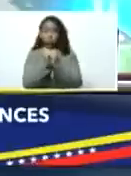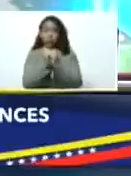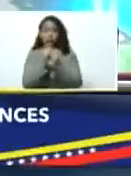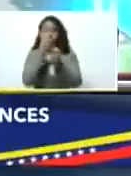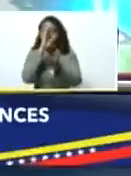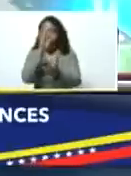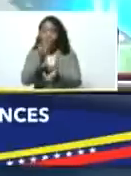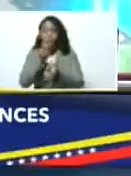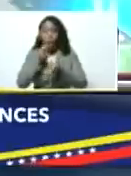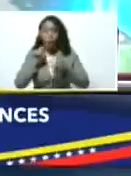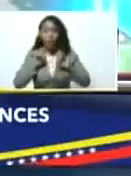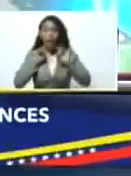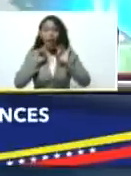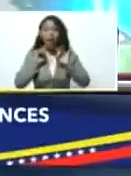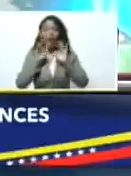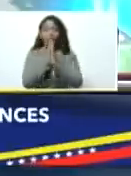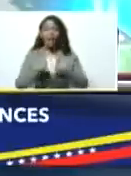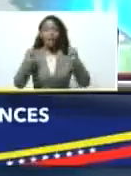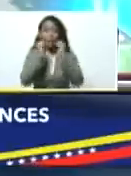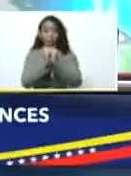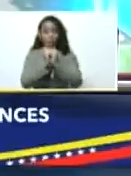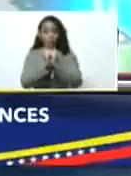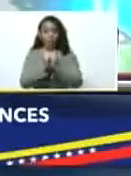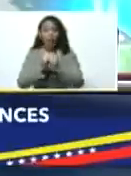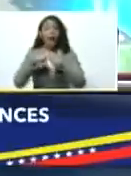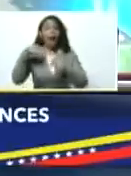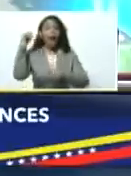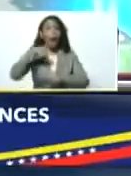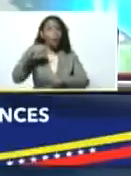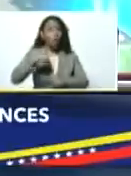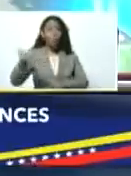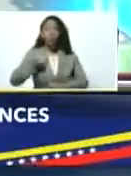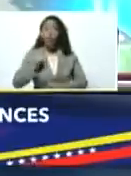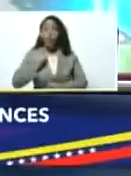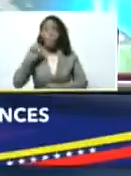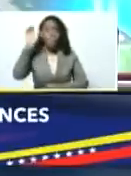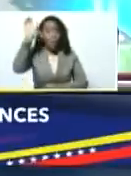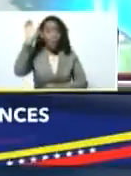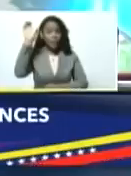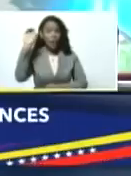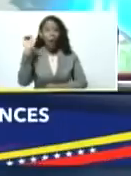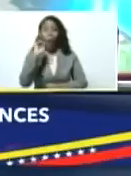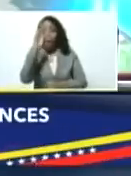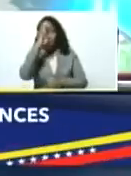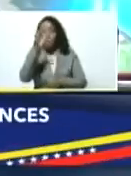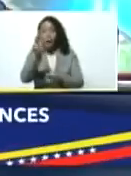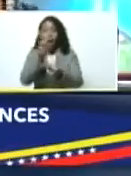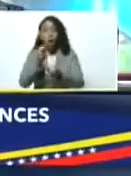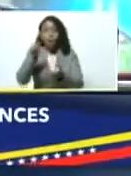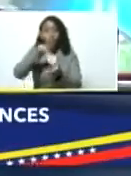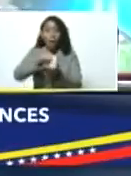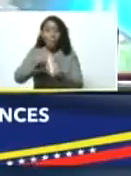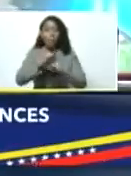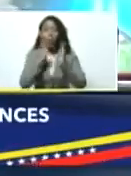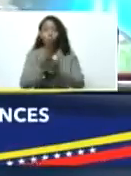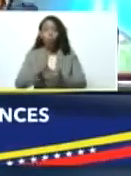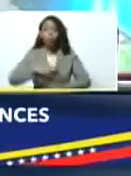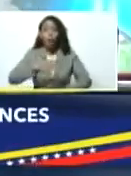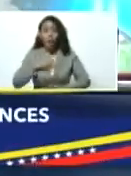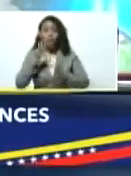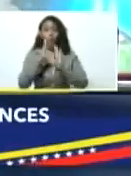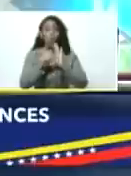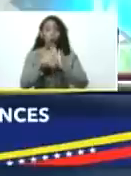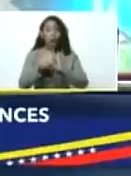Banco de Inglaterra, que en cualquier momento a cualquier país o banco central del mundo le pueden robar